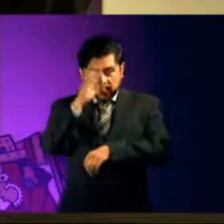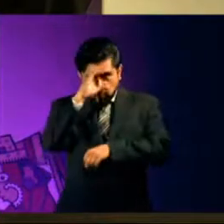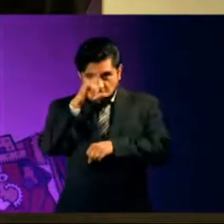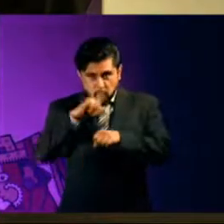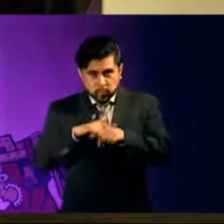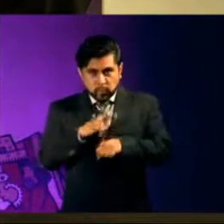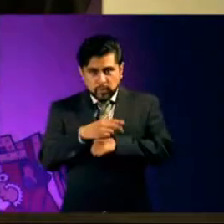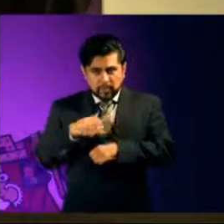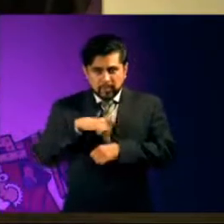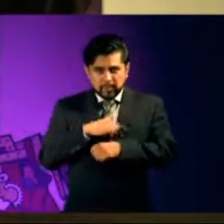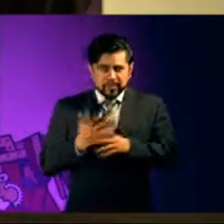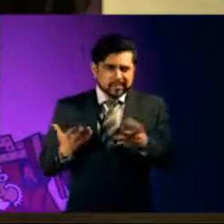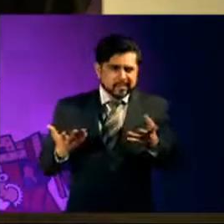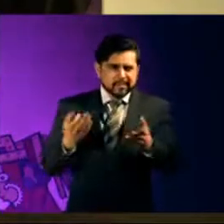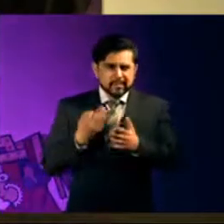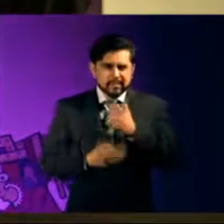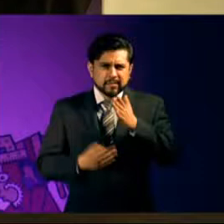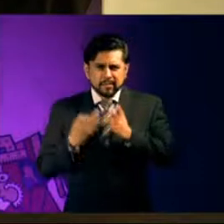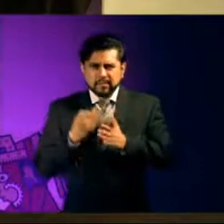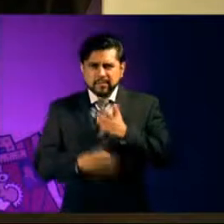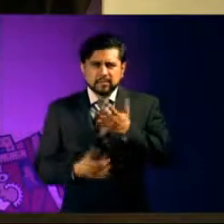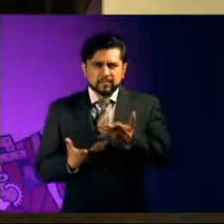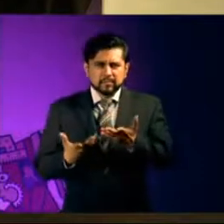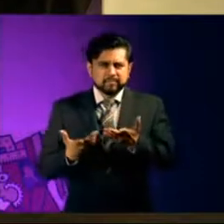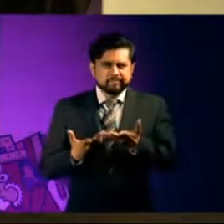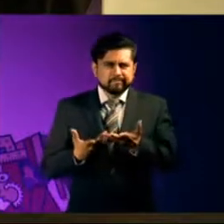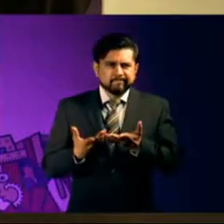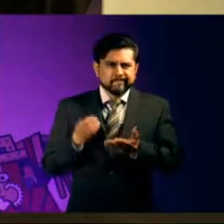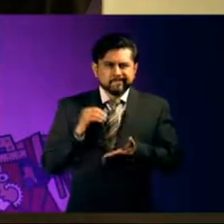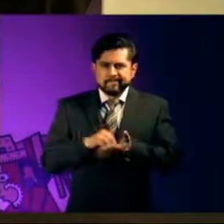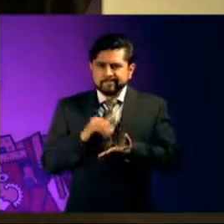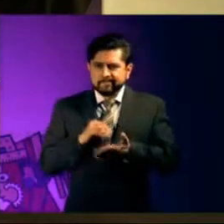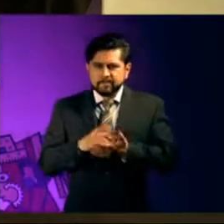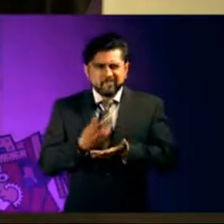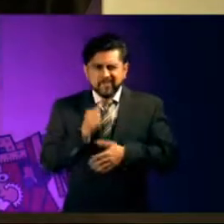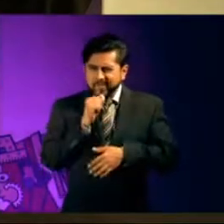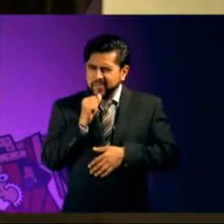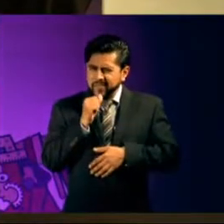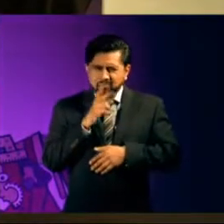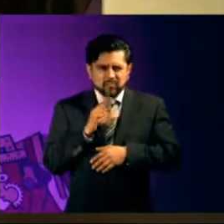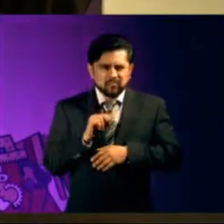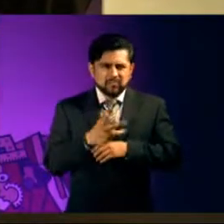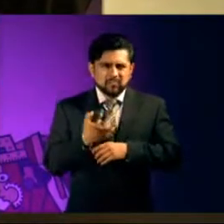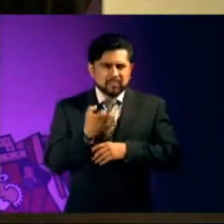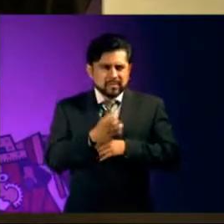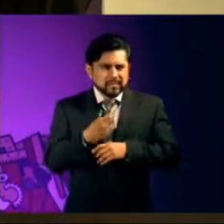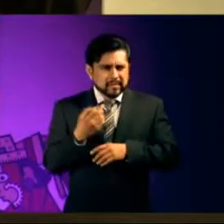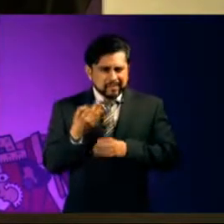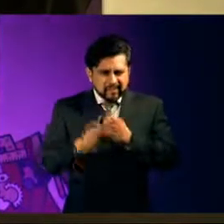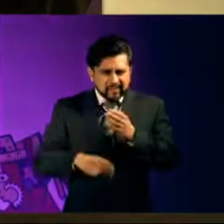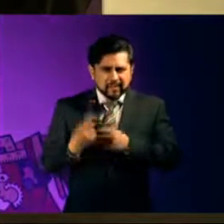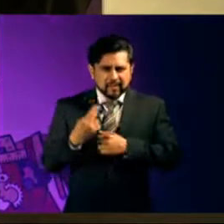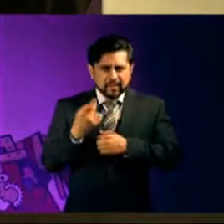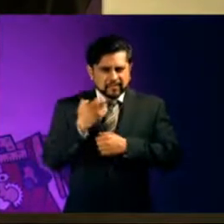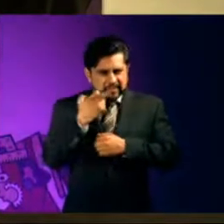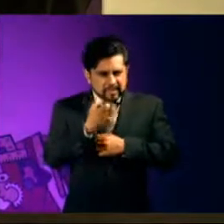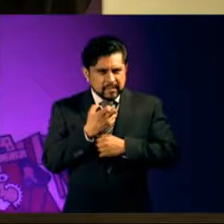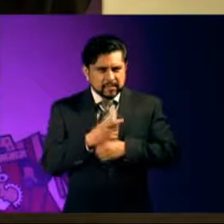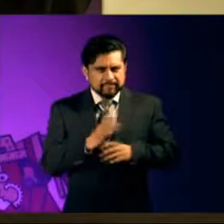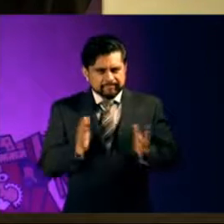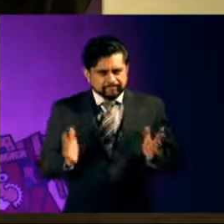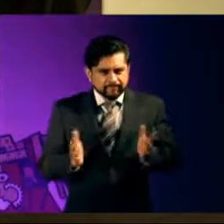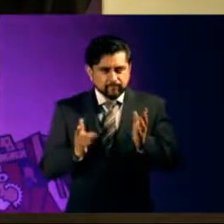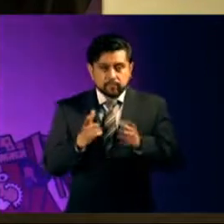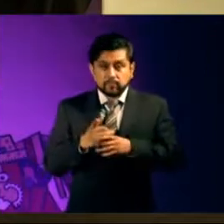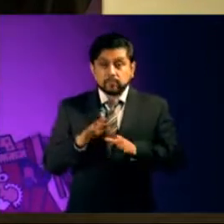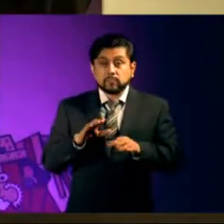hemos todavía aquilatado lo suficiente haber borrado las fronteras del